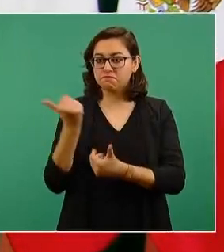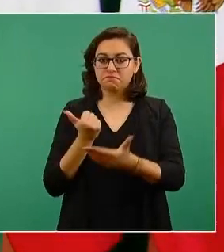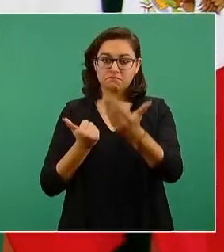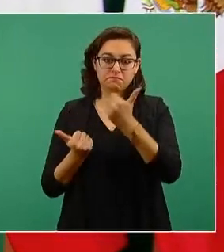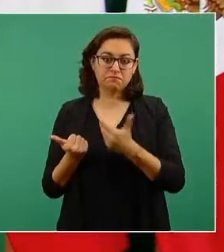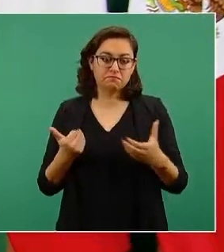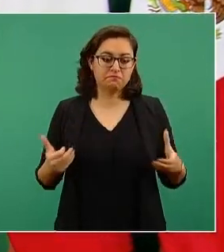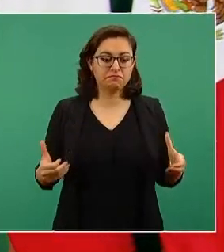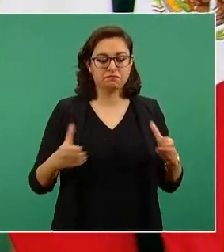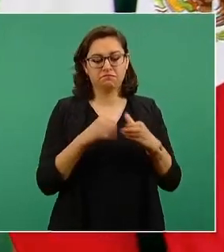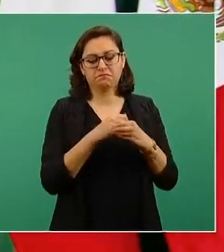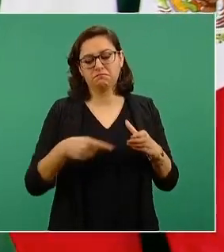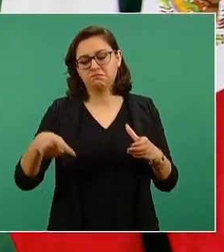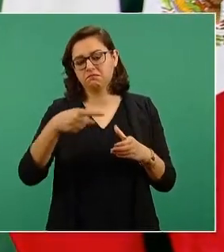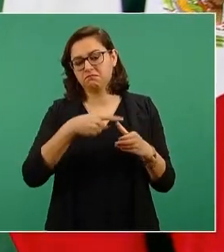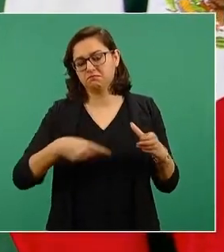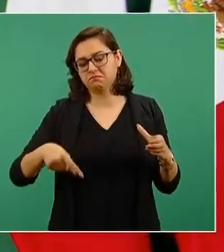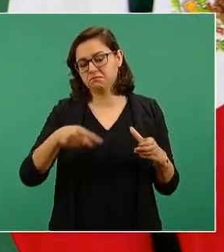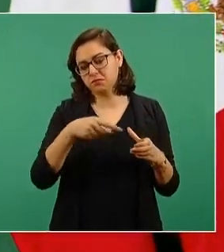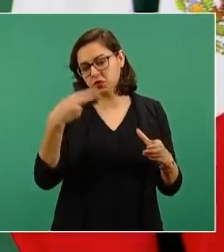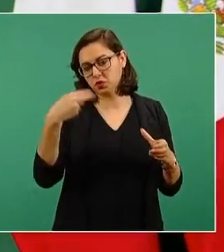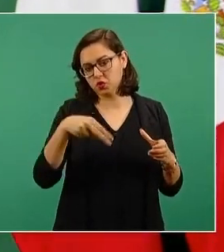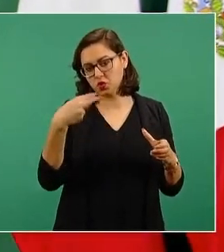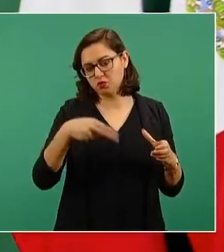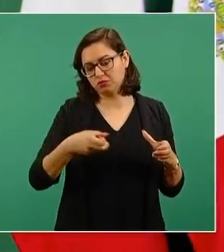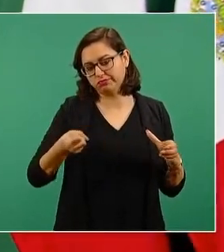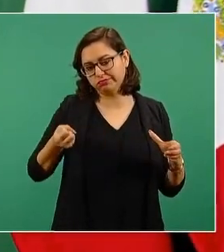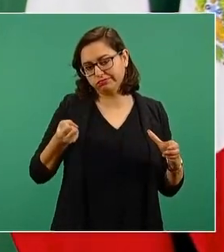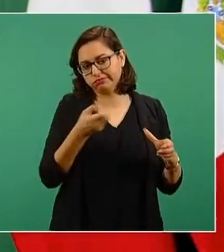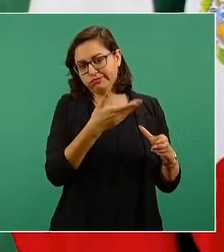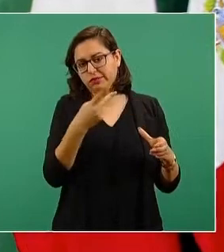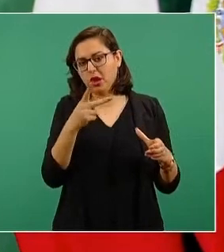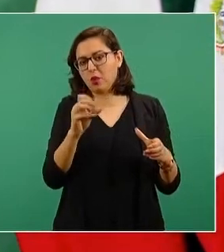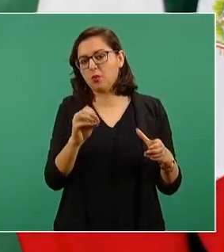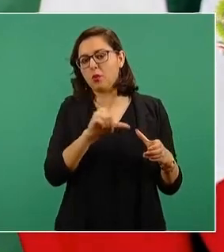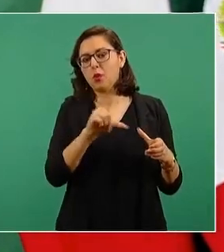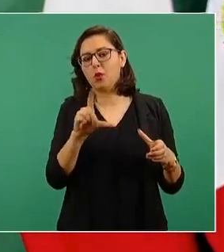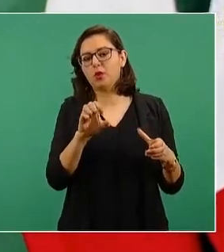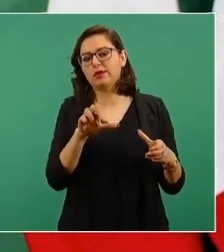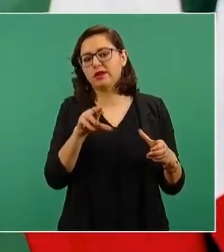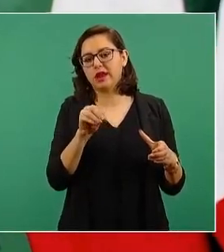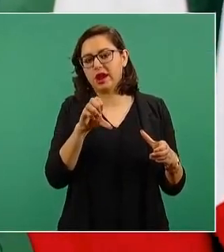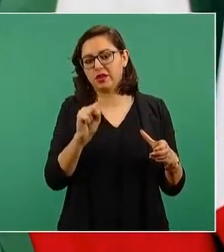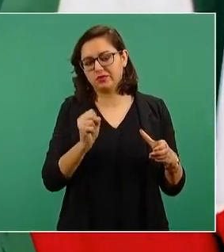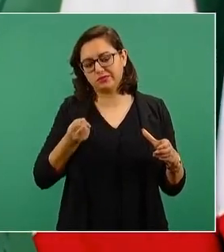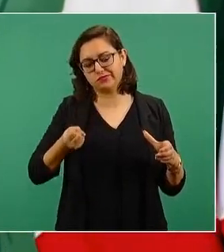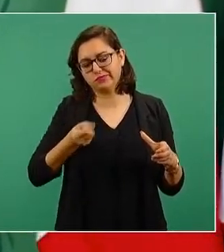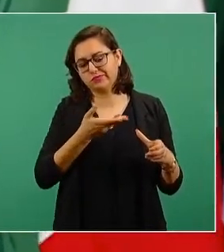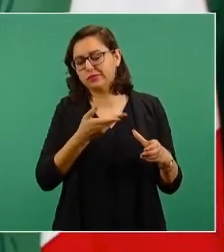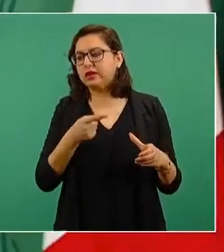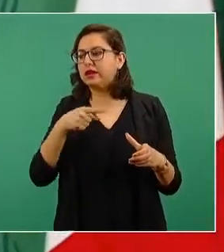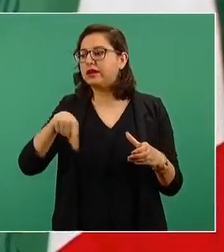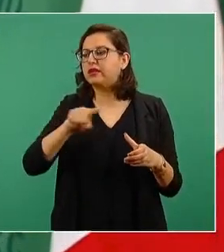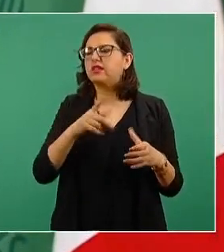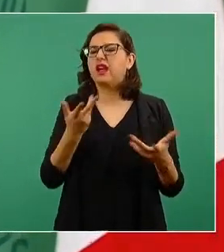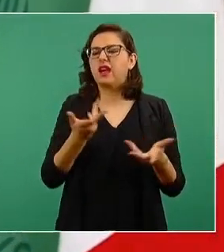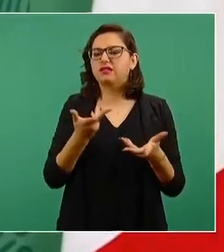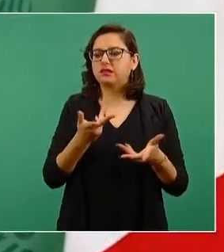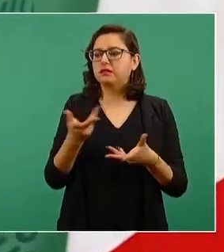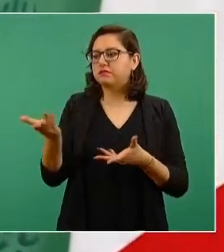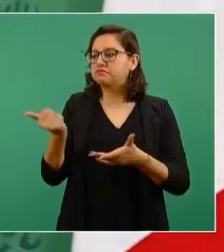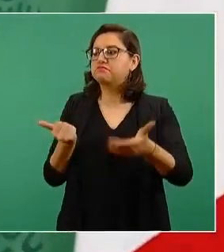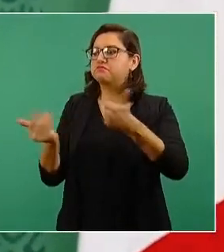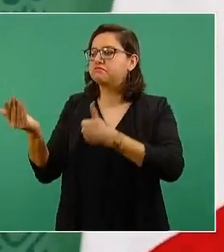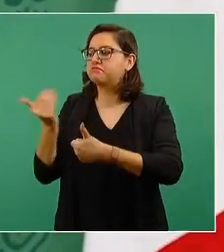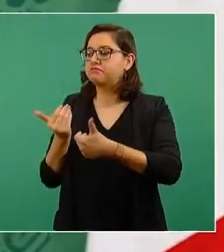llamados polleros y pongan en riesgo a la gente. Entonces,